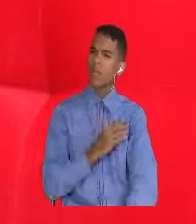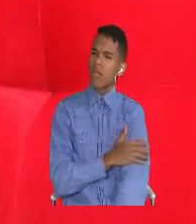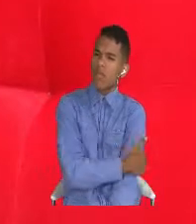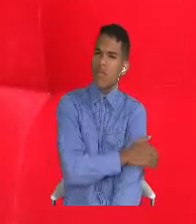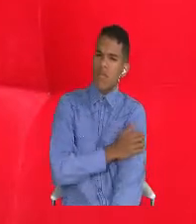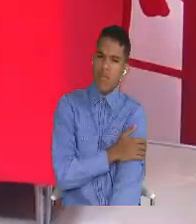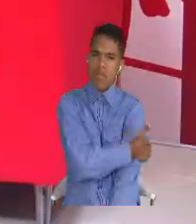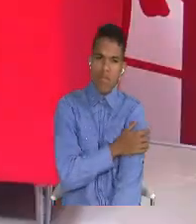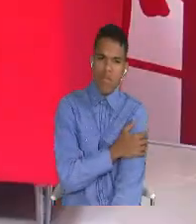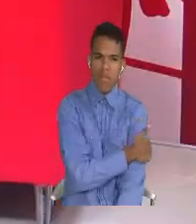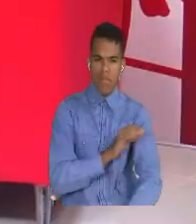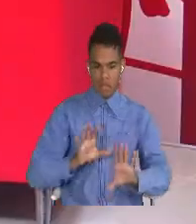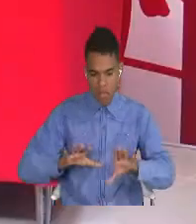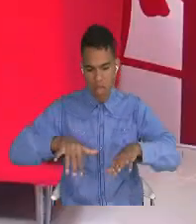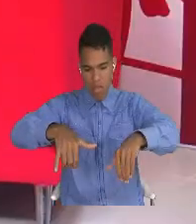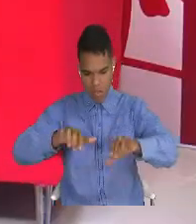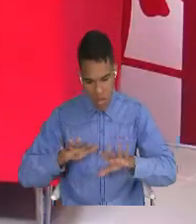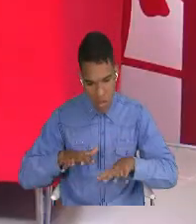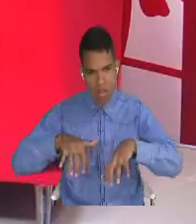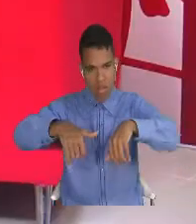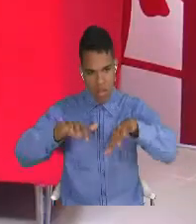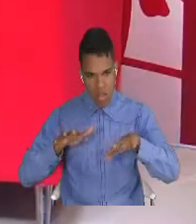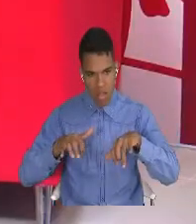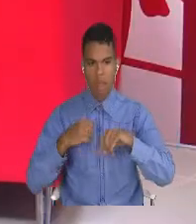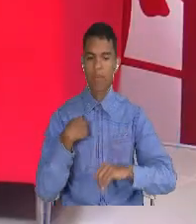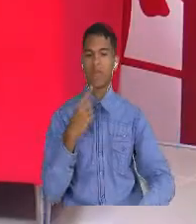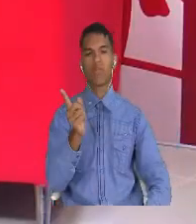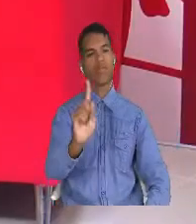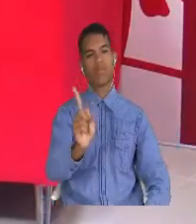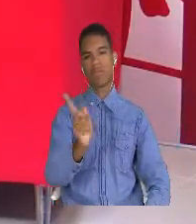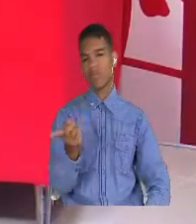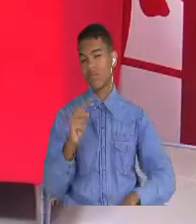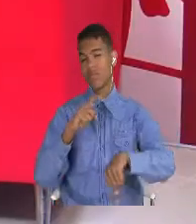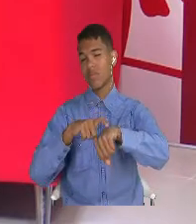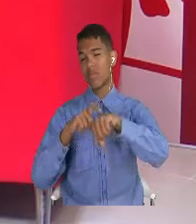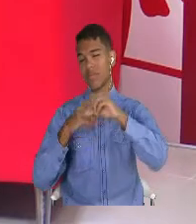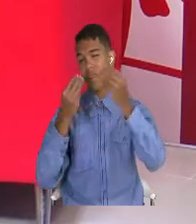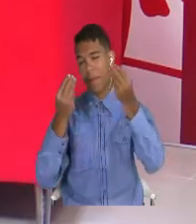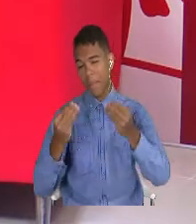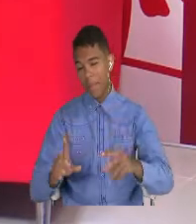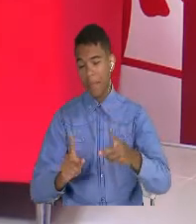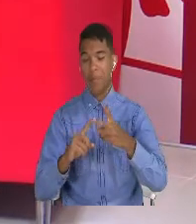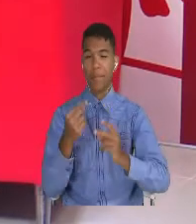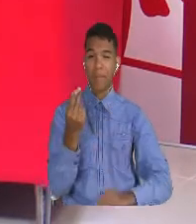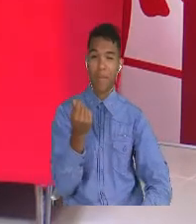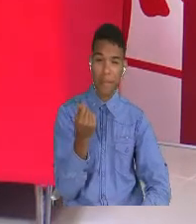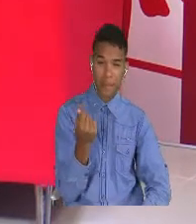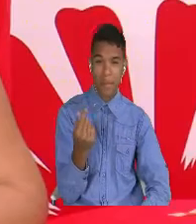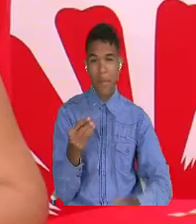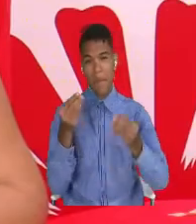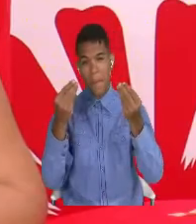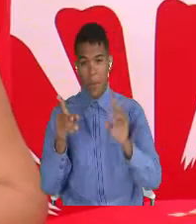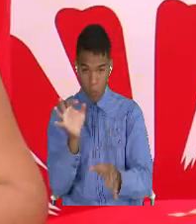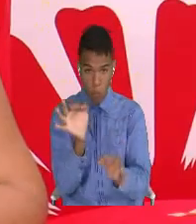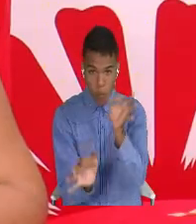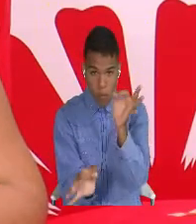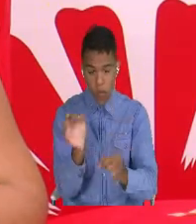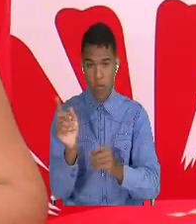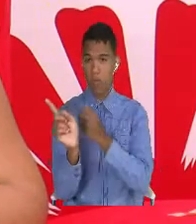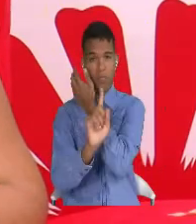¿Por qué? Porque uno les hace perder tiempo al paciente, la ilusión, dinero. Entonces, no es justo con el paciente. Entonces,